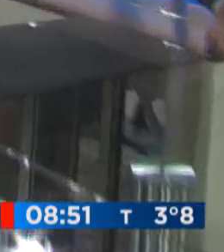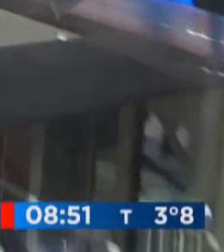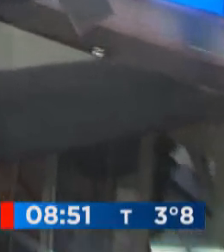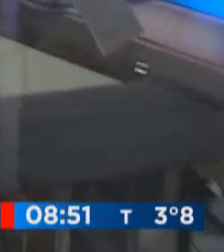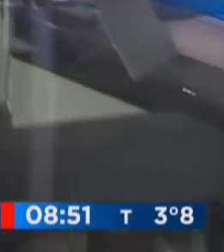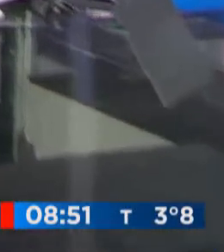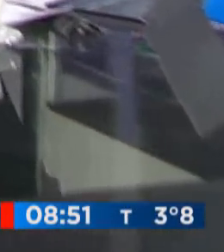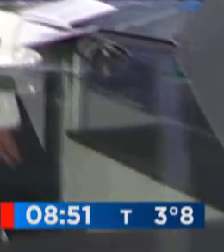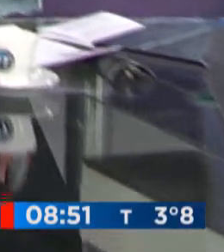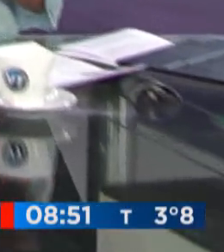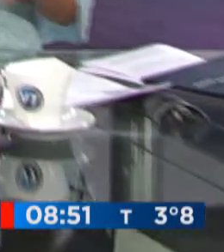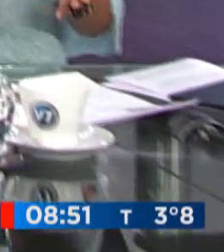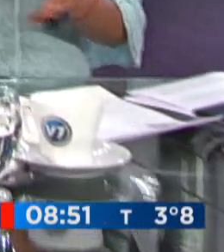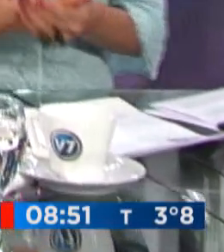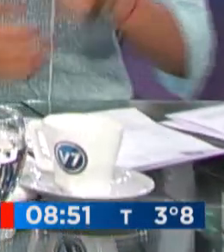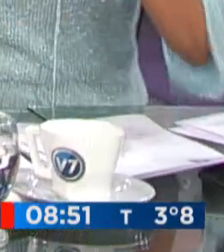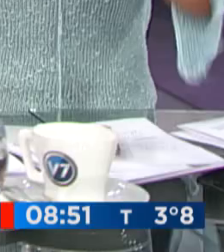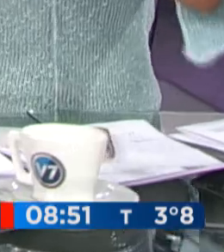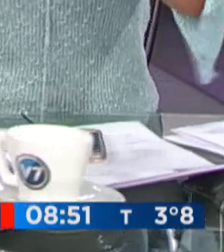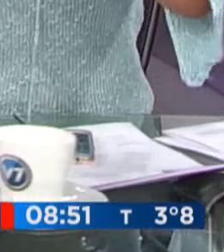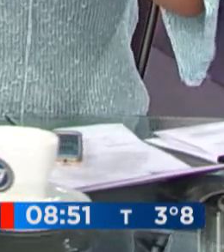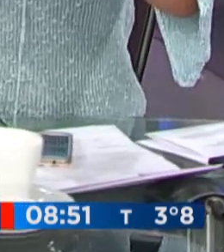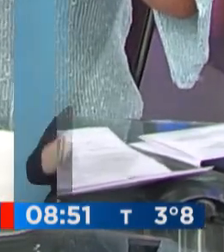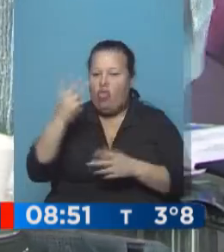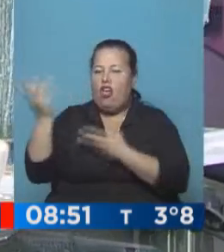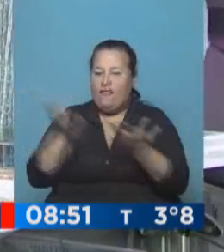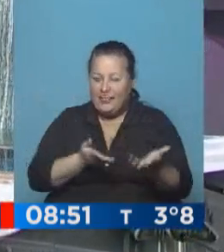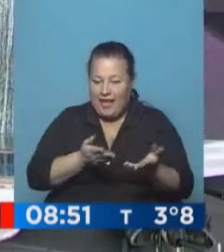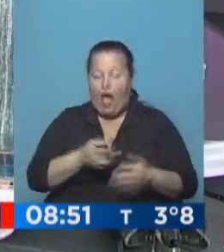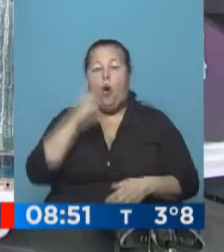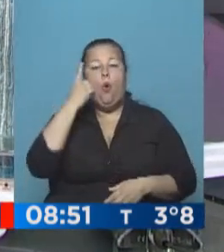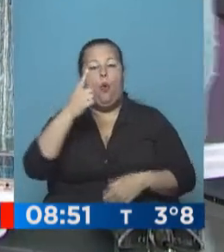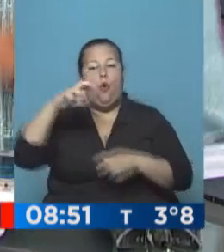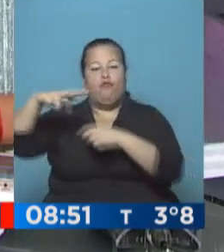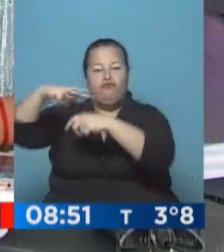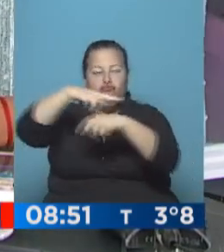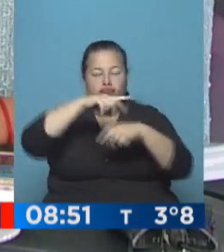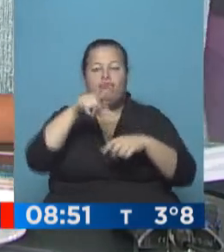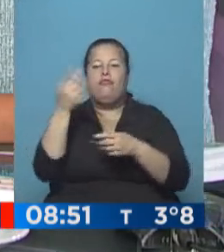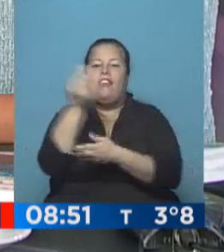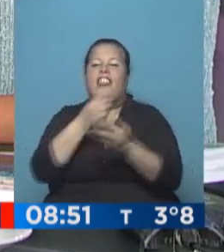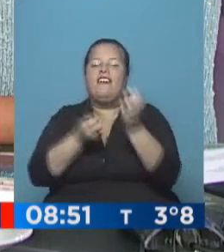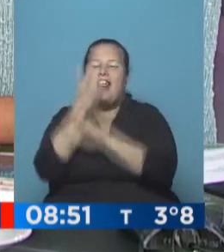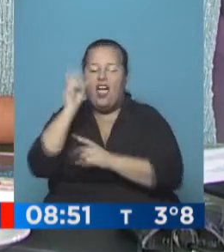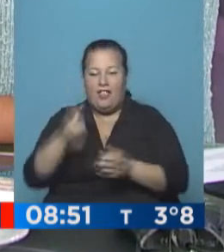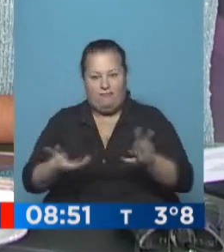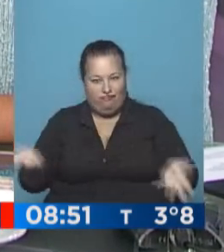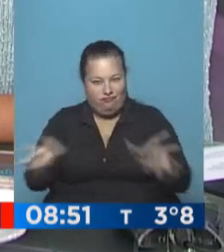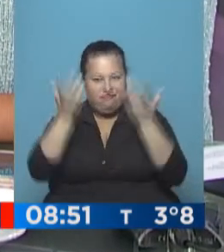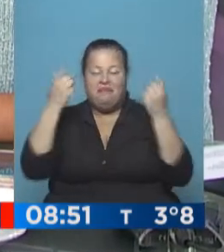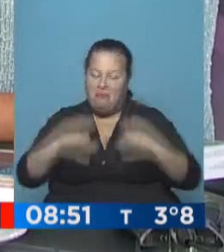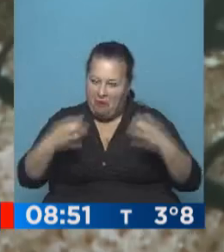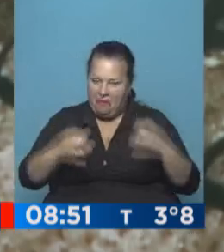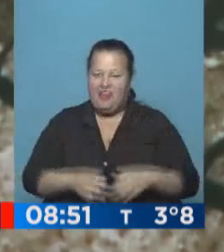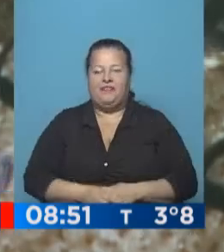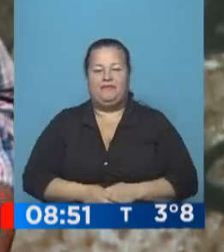bueno Esteban mañani está con nosotros es viernes tecnología y tiene dos invitados un dron y su diseñador Esteban